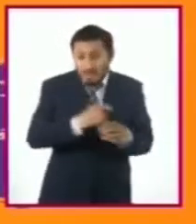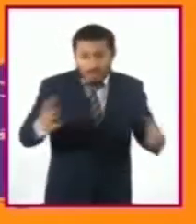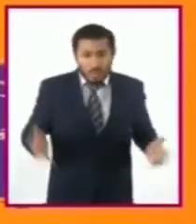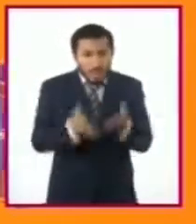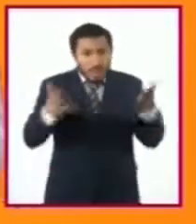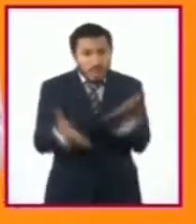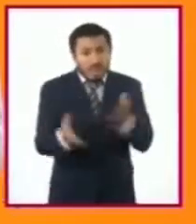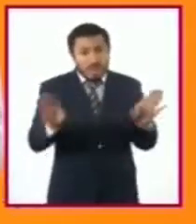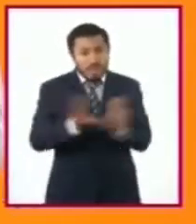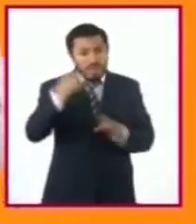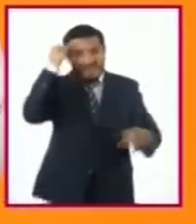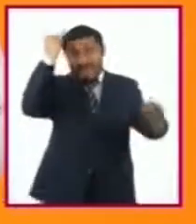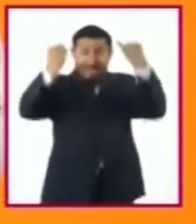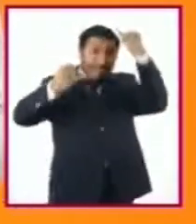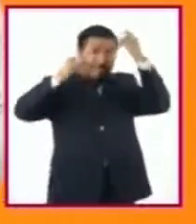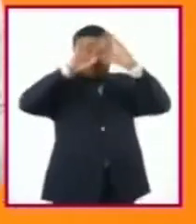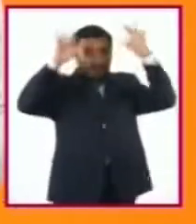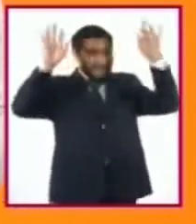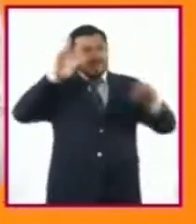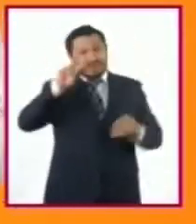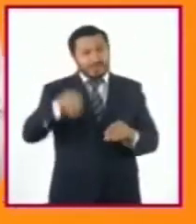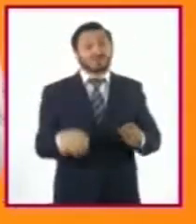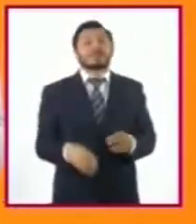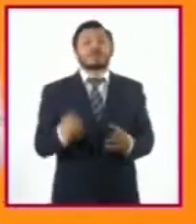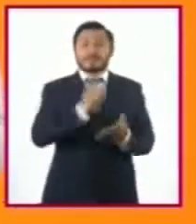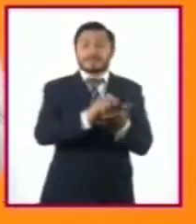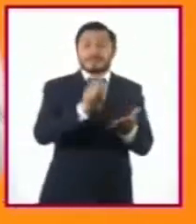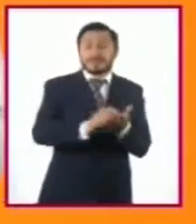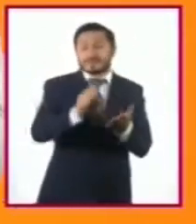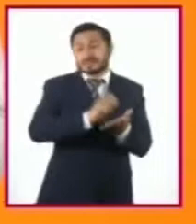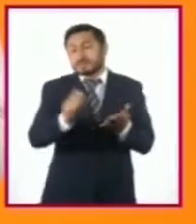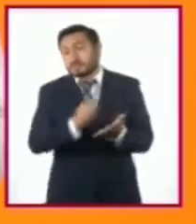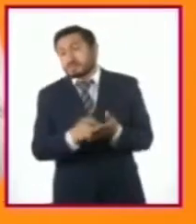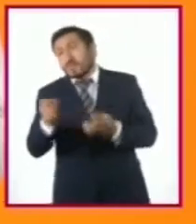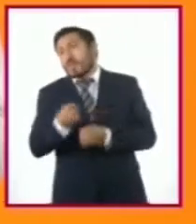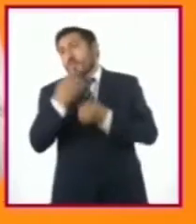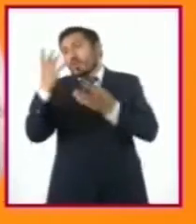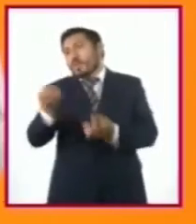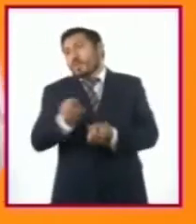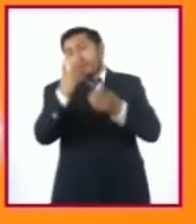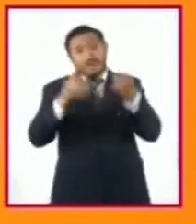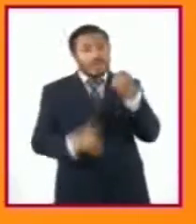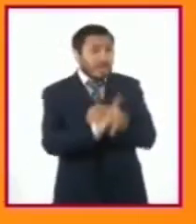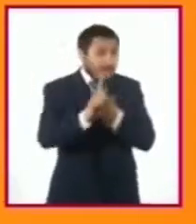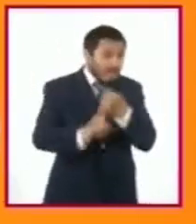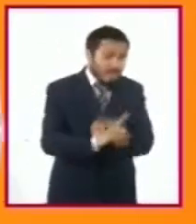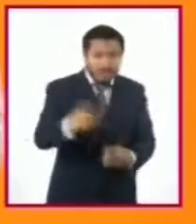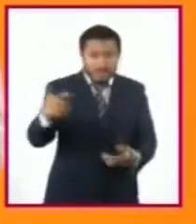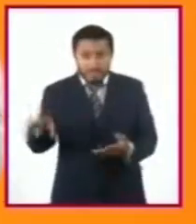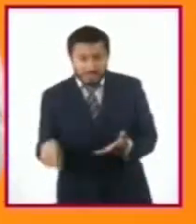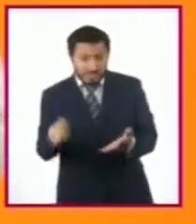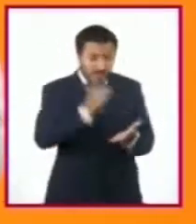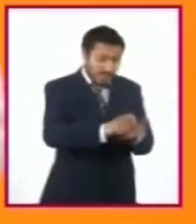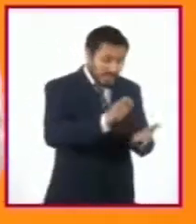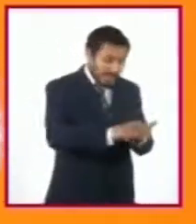manera menos ideal, por lo que sus textos y poemas se centraban en la problemática de la sociedad contemporánea del autor.